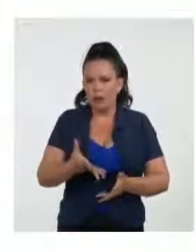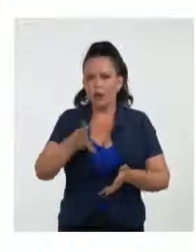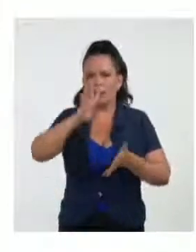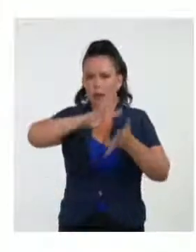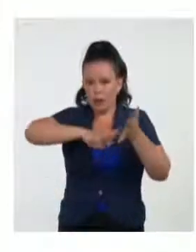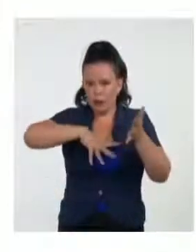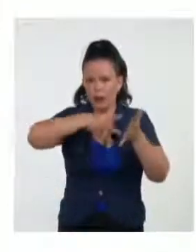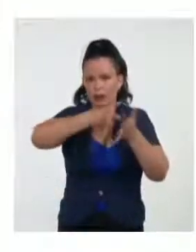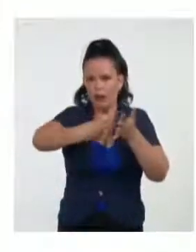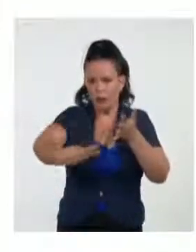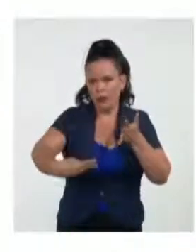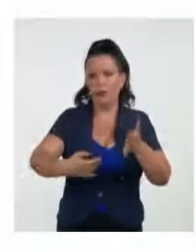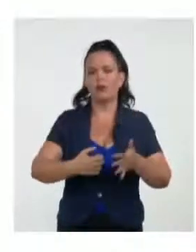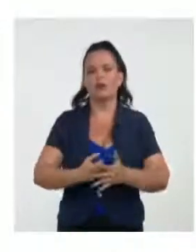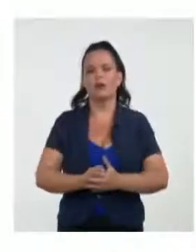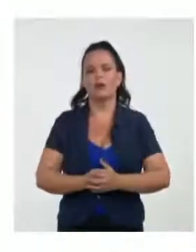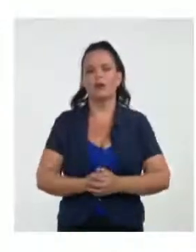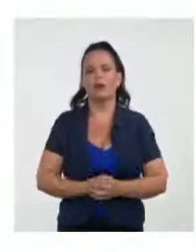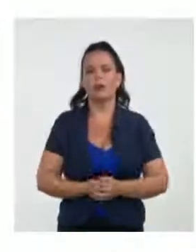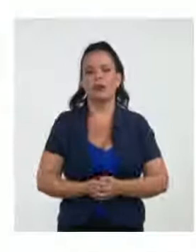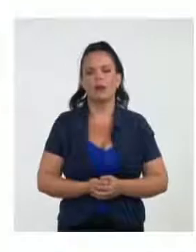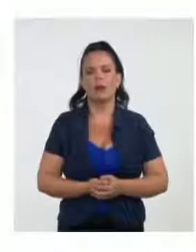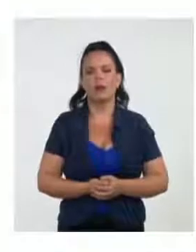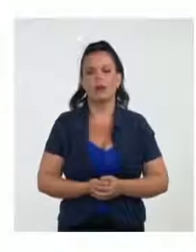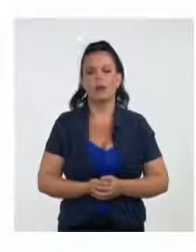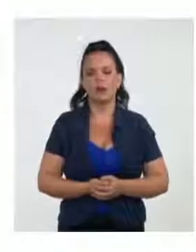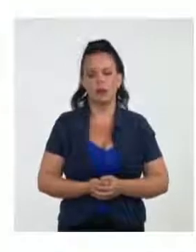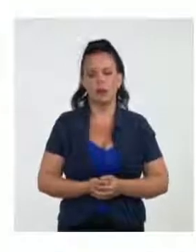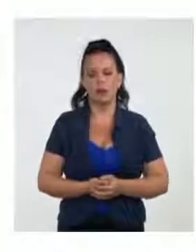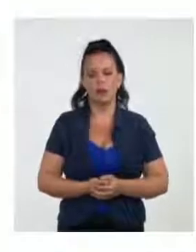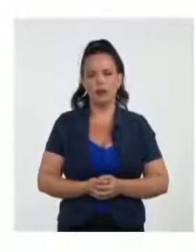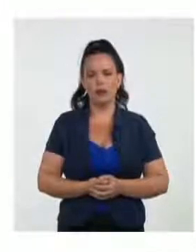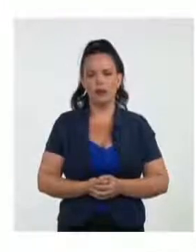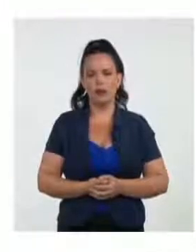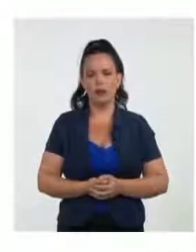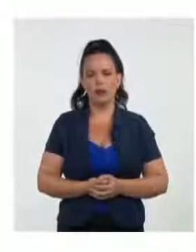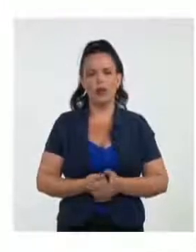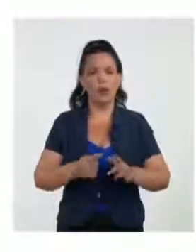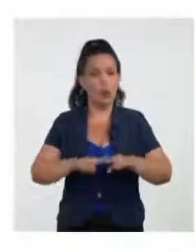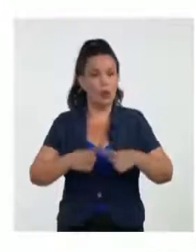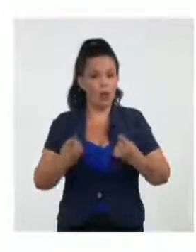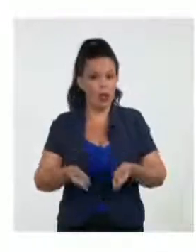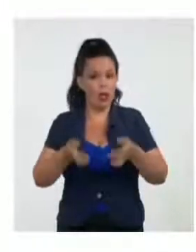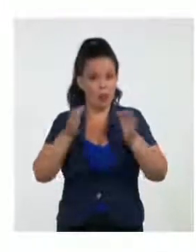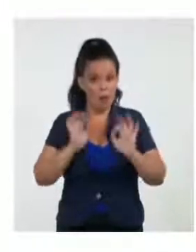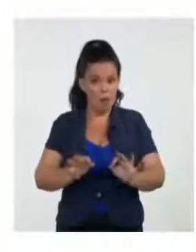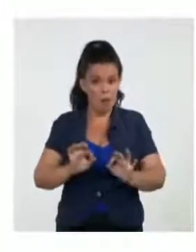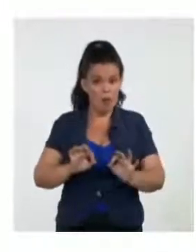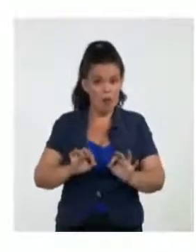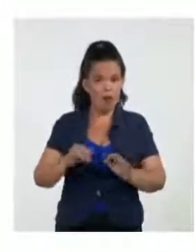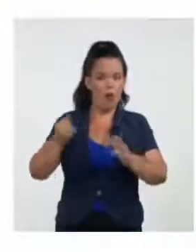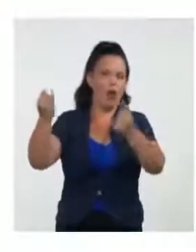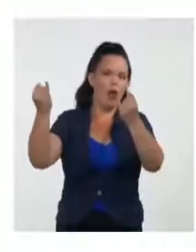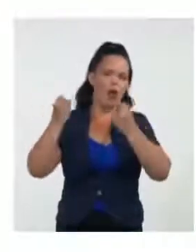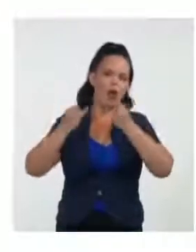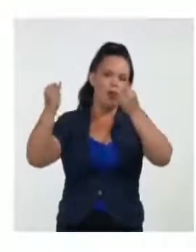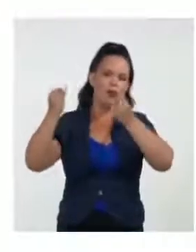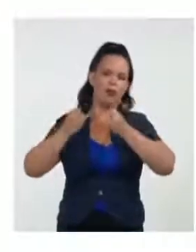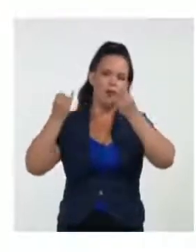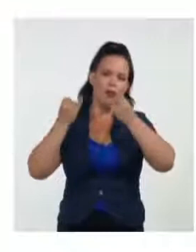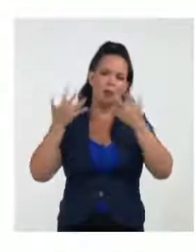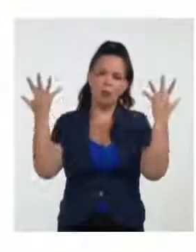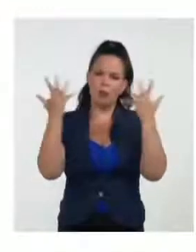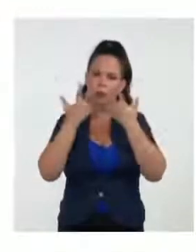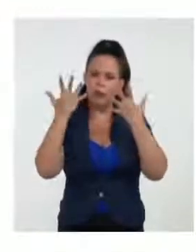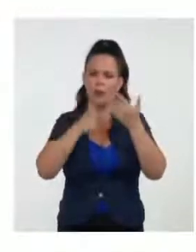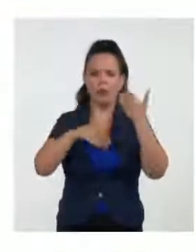estas gráficas, es teniendo en cuenta lo que el Ministerio de Salud Pública ha publicado de toda la